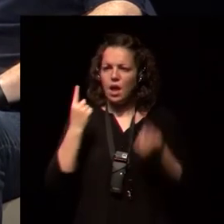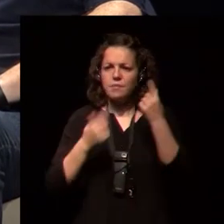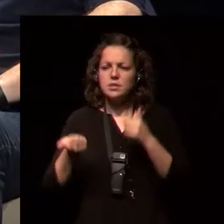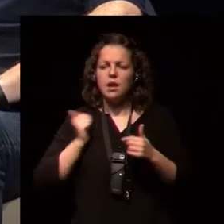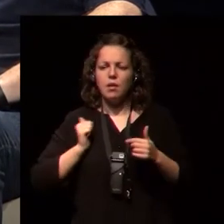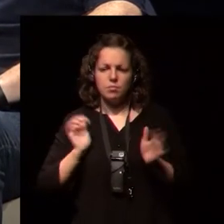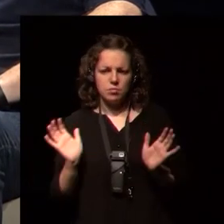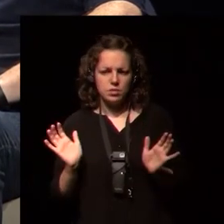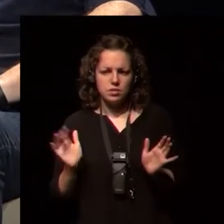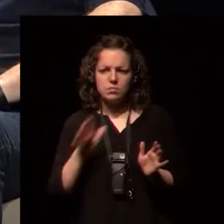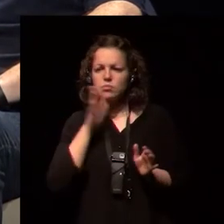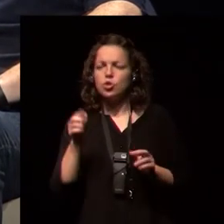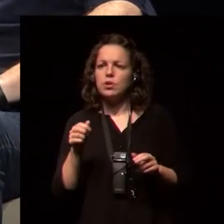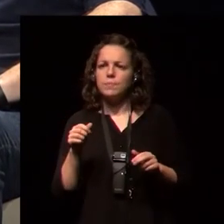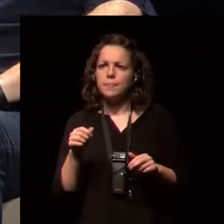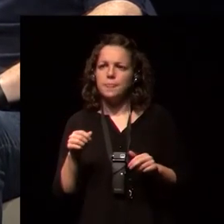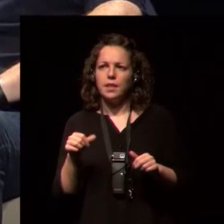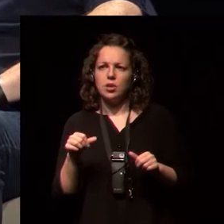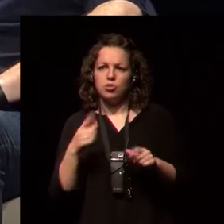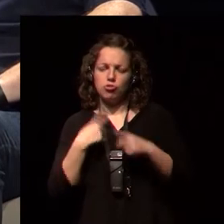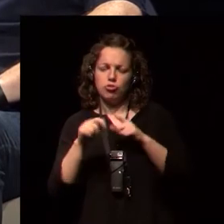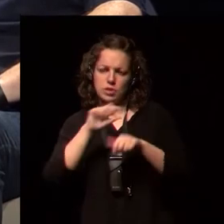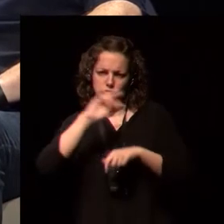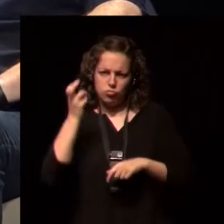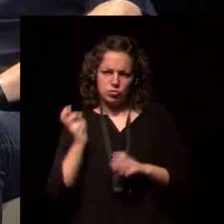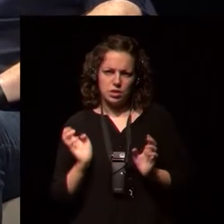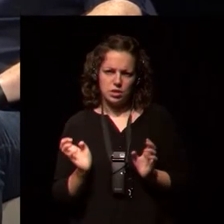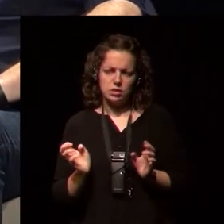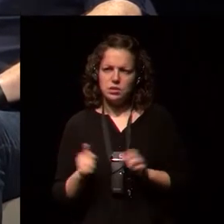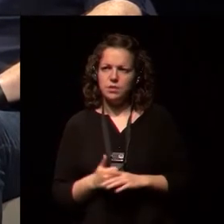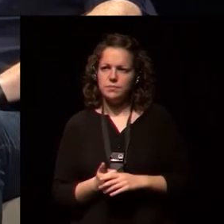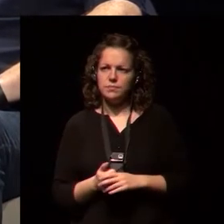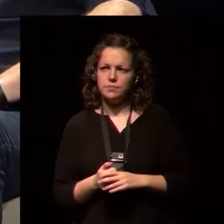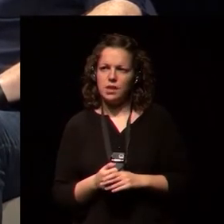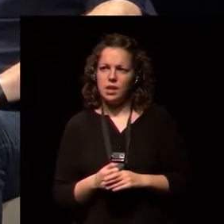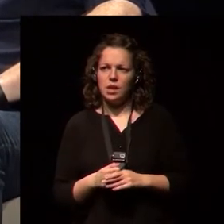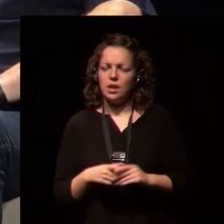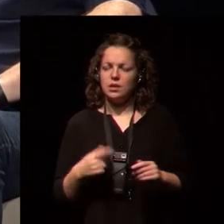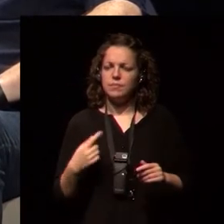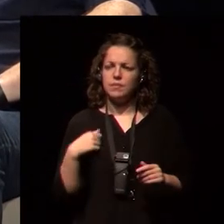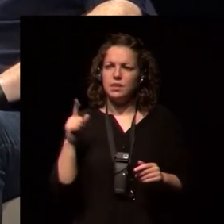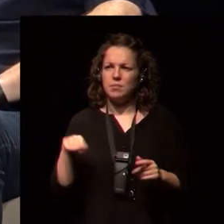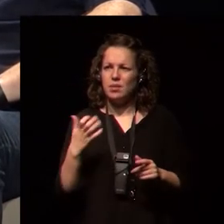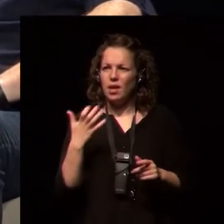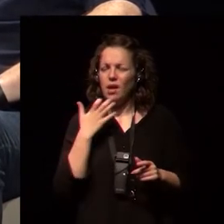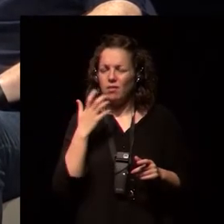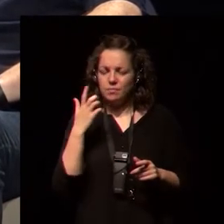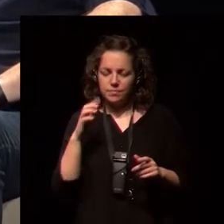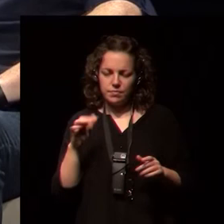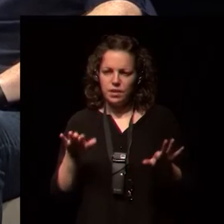aprovechándose de ello por otras razones al margen de la necesidad de crear un mundo